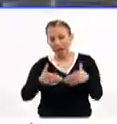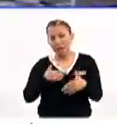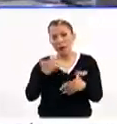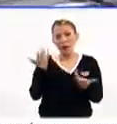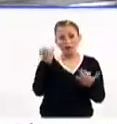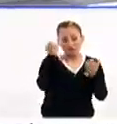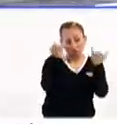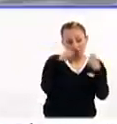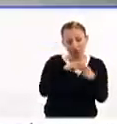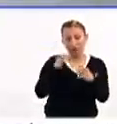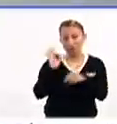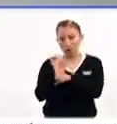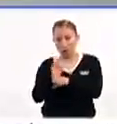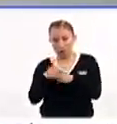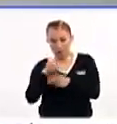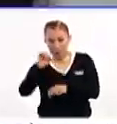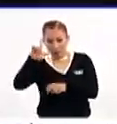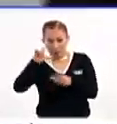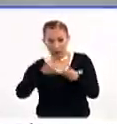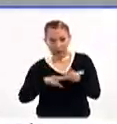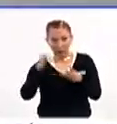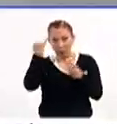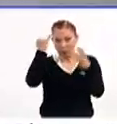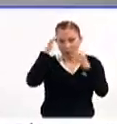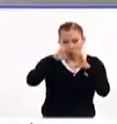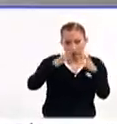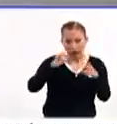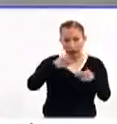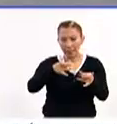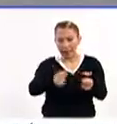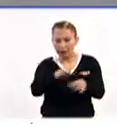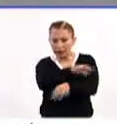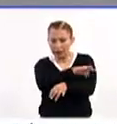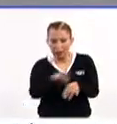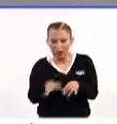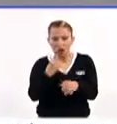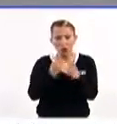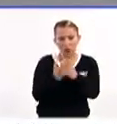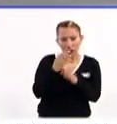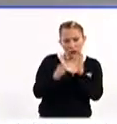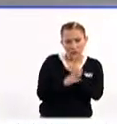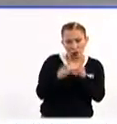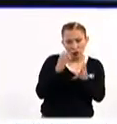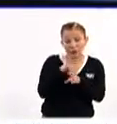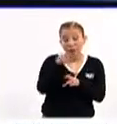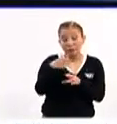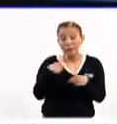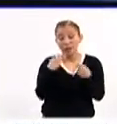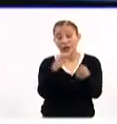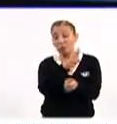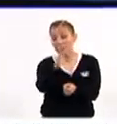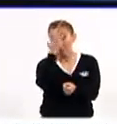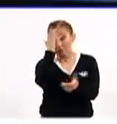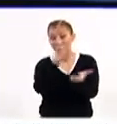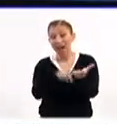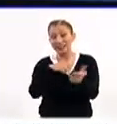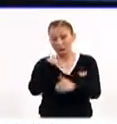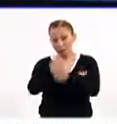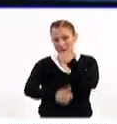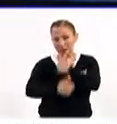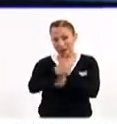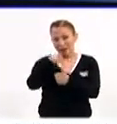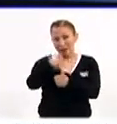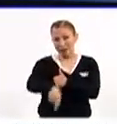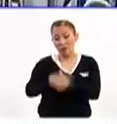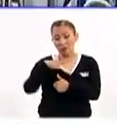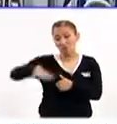como imaginario, seguridad, profesionalismo, creatividad, calidad, diseño e innovación son acreedoras de reconocimiento en esta